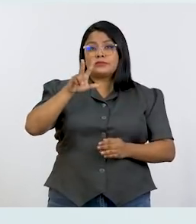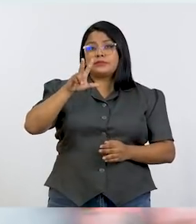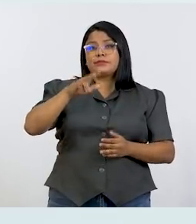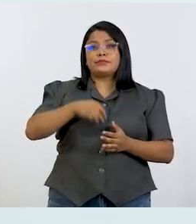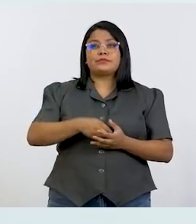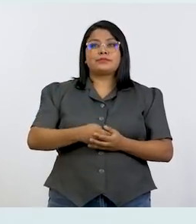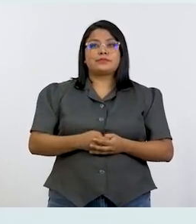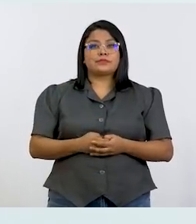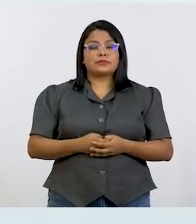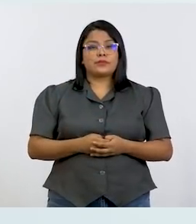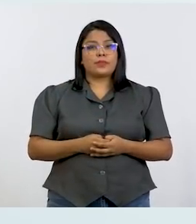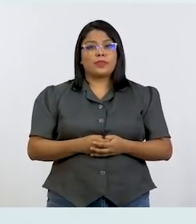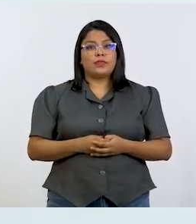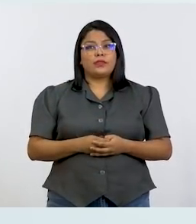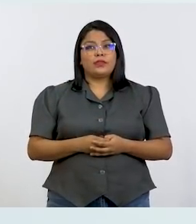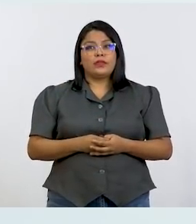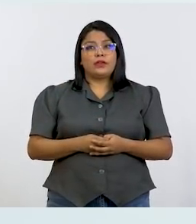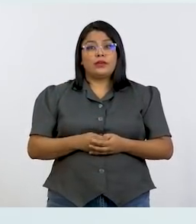3.